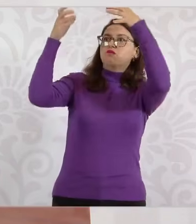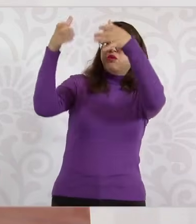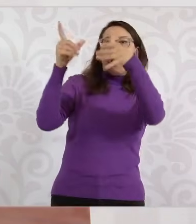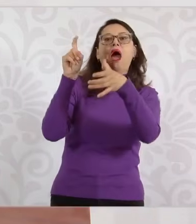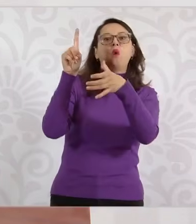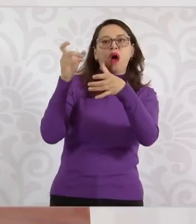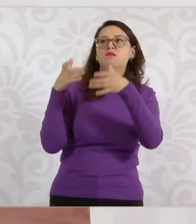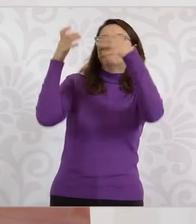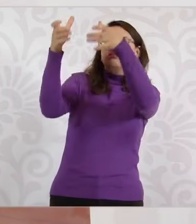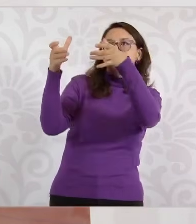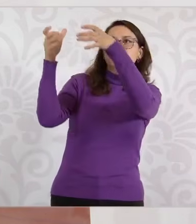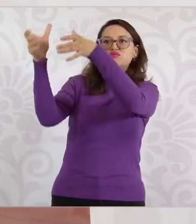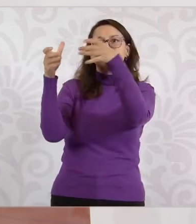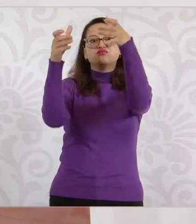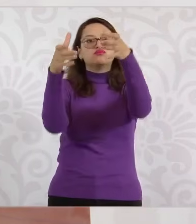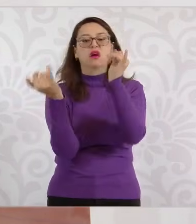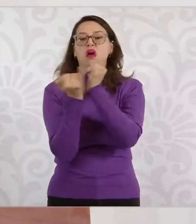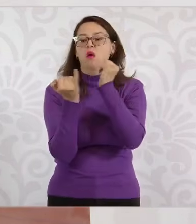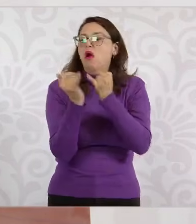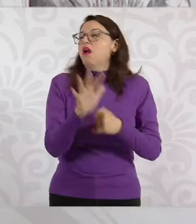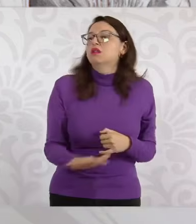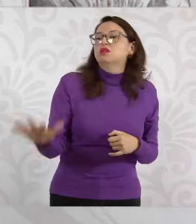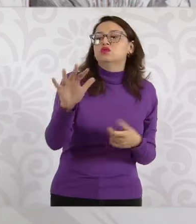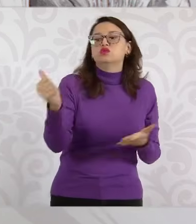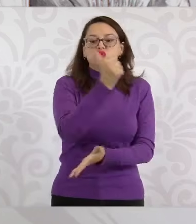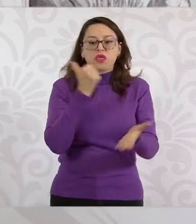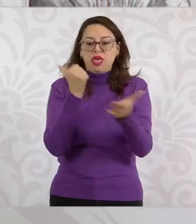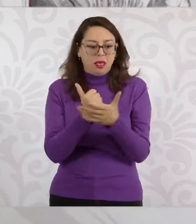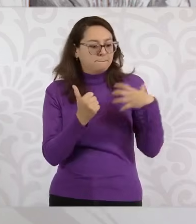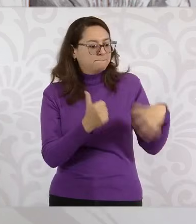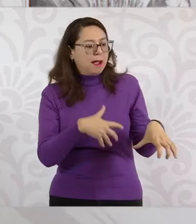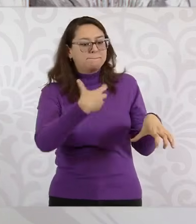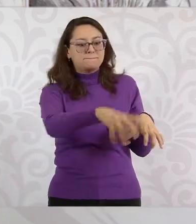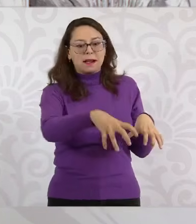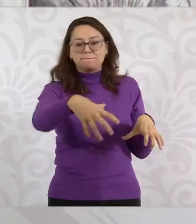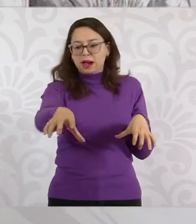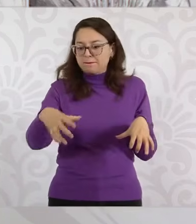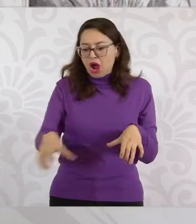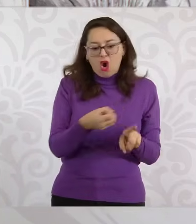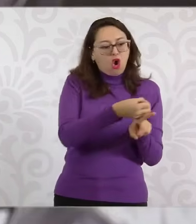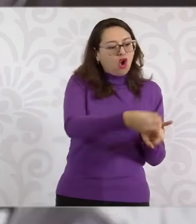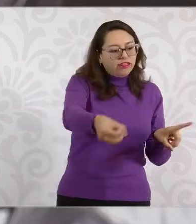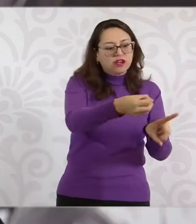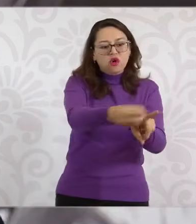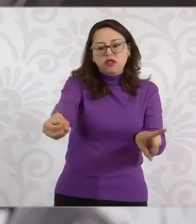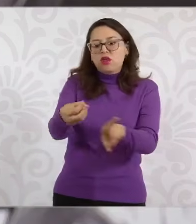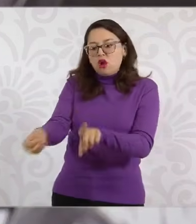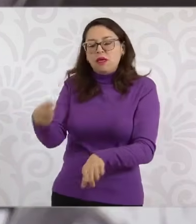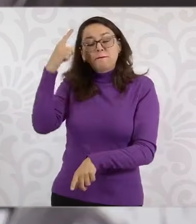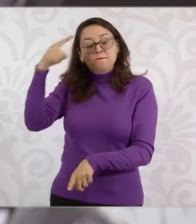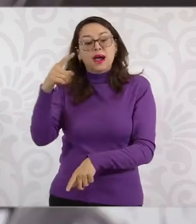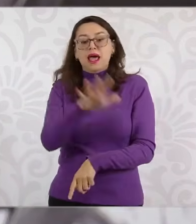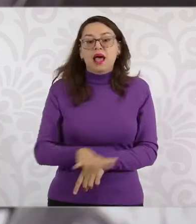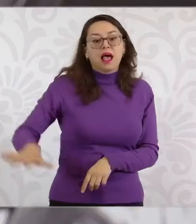de sectorización en toda la ciudad que ya había iniciado la presidenta municipal Milena Quiroga, se va a complementar para llevarlo a toda la